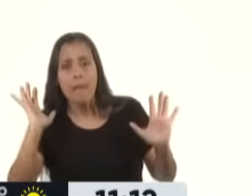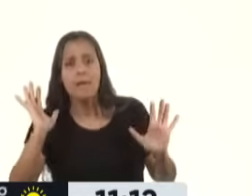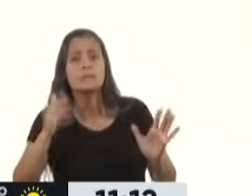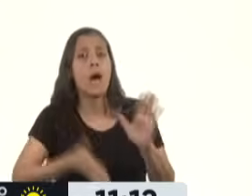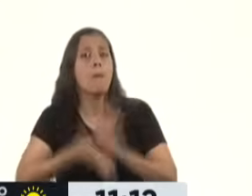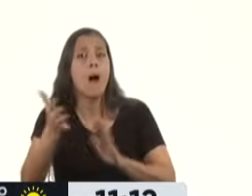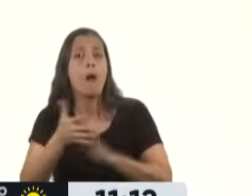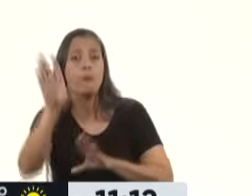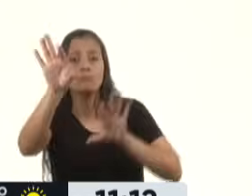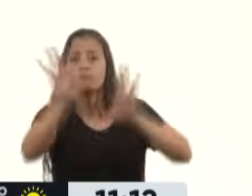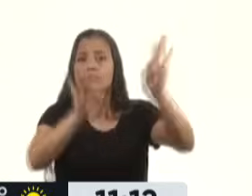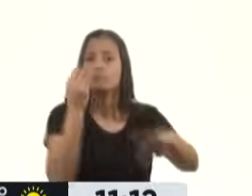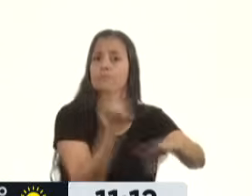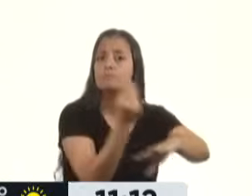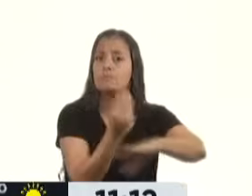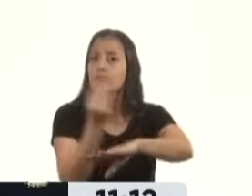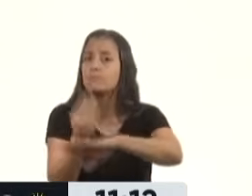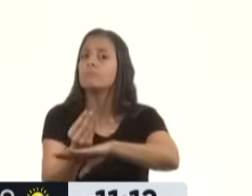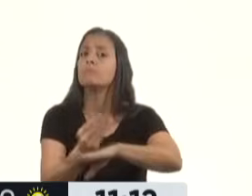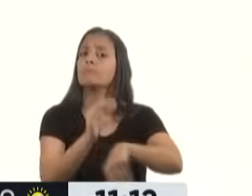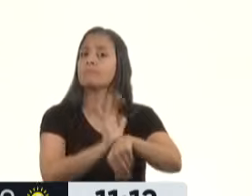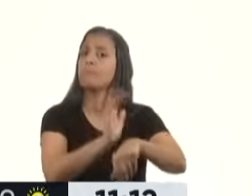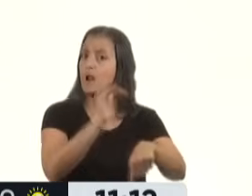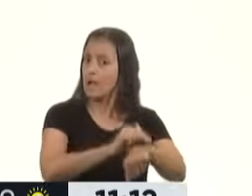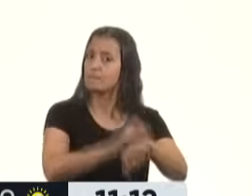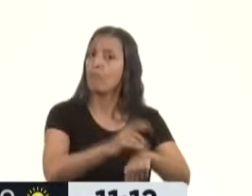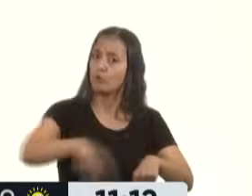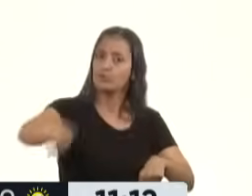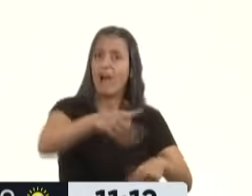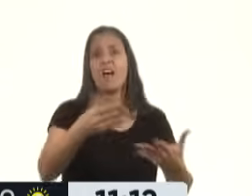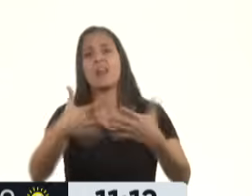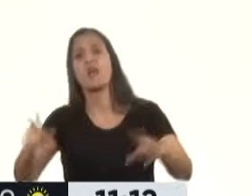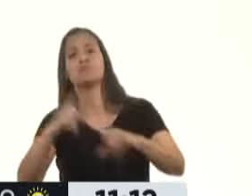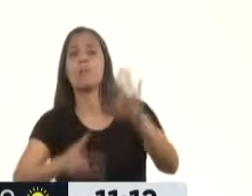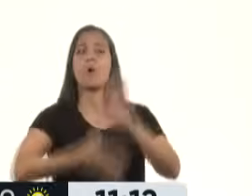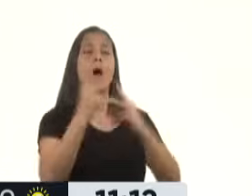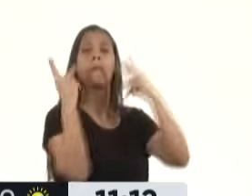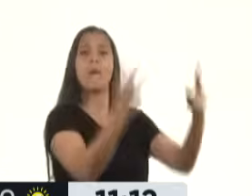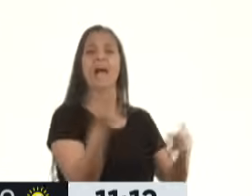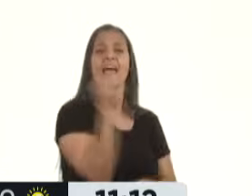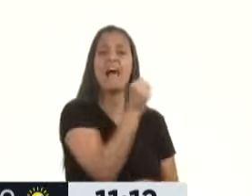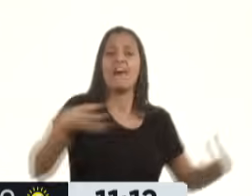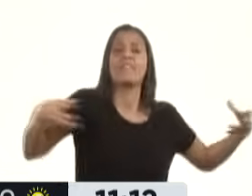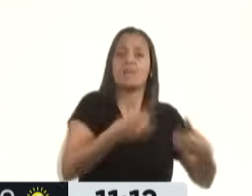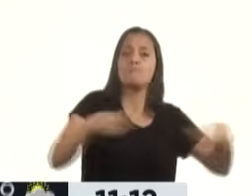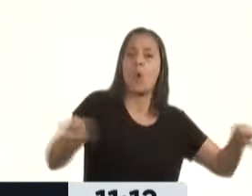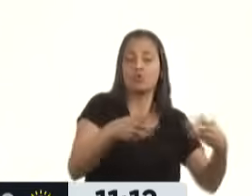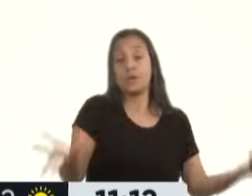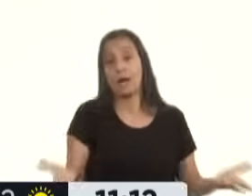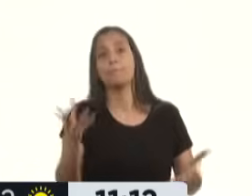contratar o tener funcionarios con una mayor cuota de responsabilidad. Y lo segundo que te quiero preguntar, ¿por